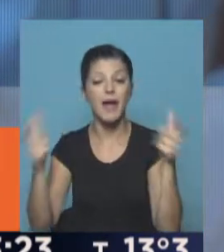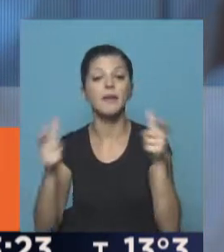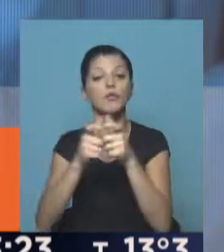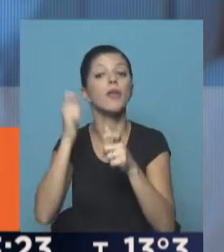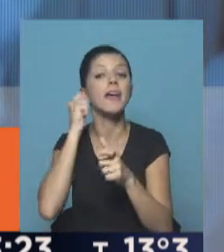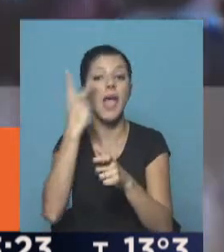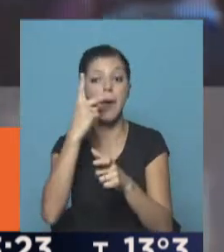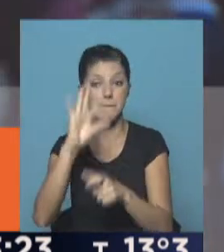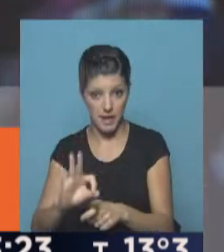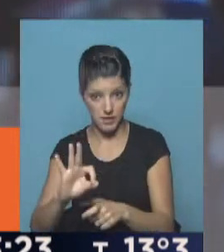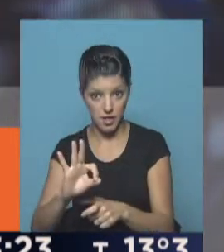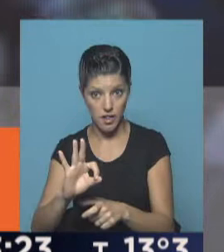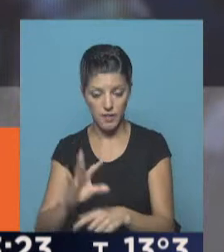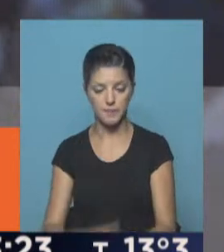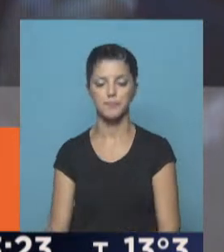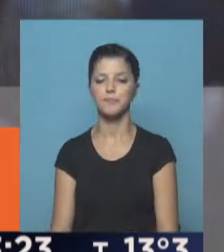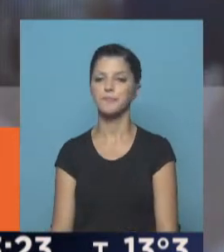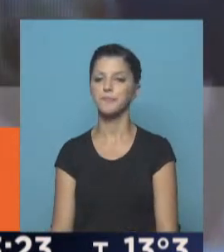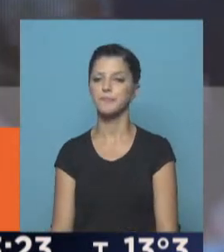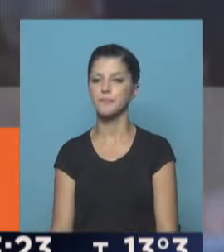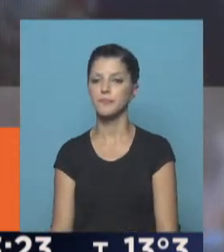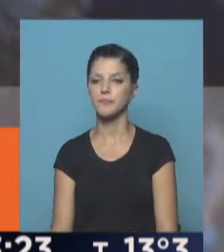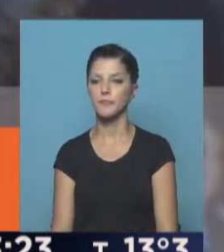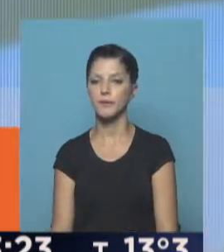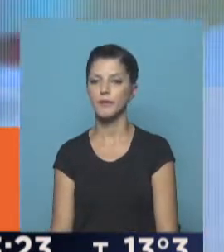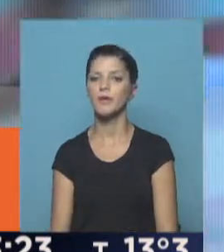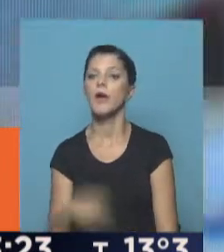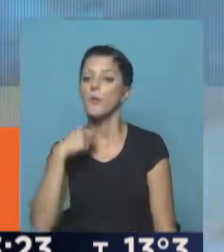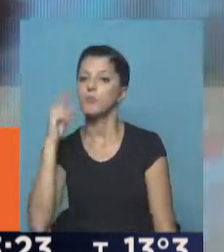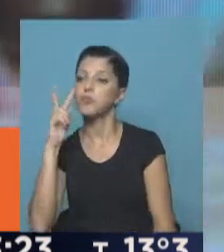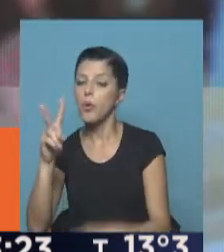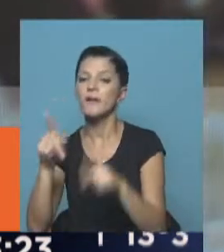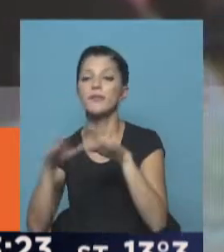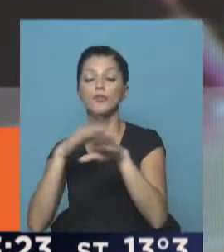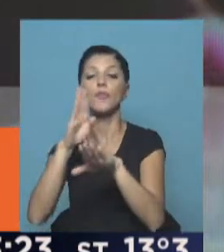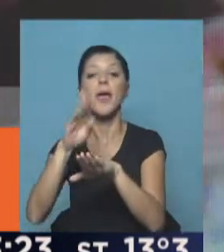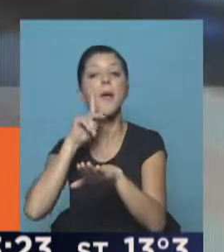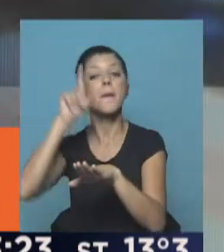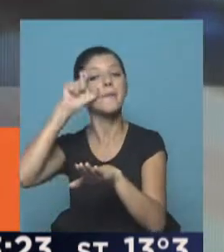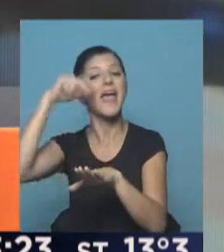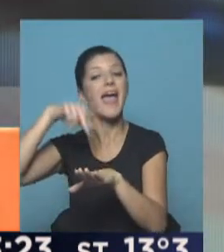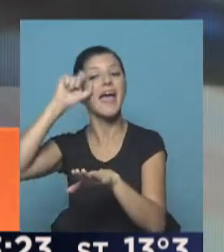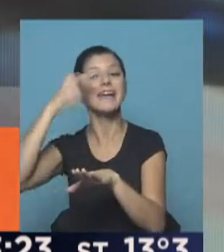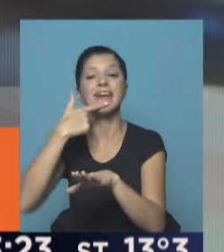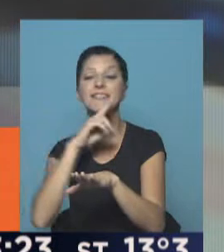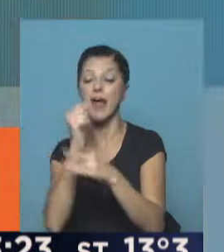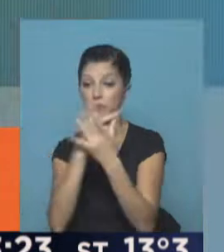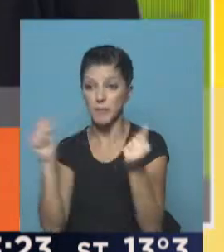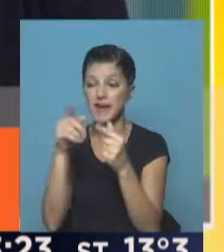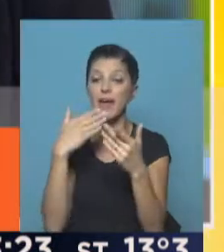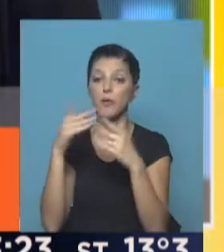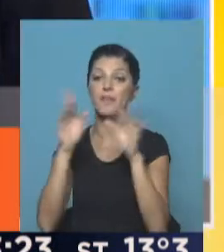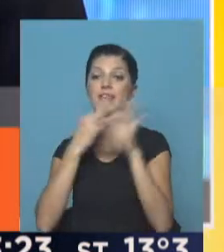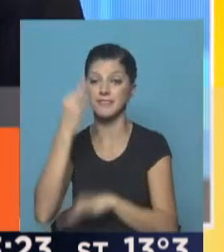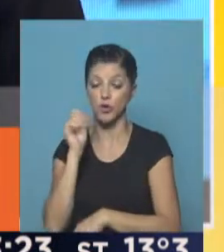hacer, lo que son estos proyectos legislativos que terminarían con el estado de bienestar en Francia. Y es imposible no imaginar que las calles se